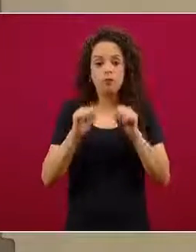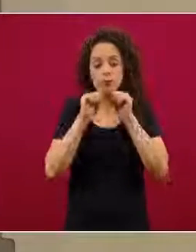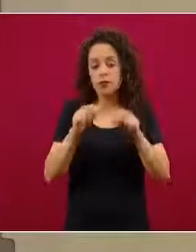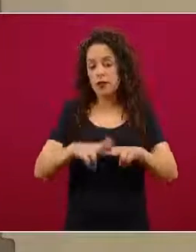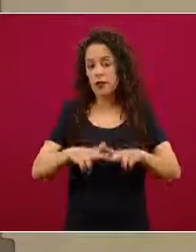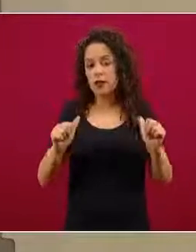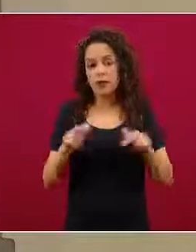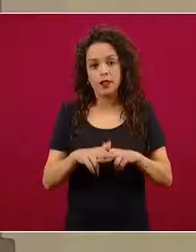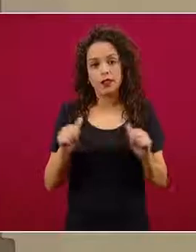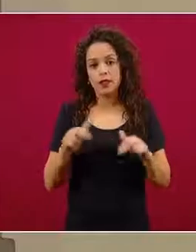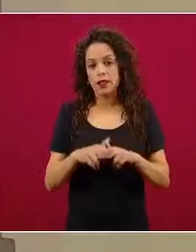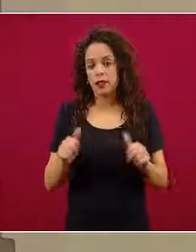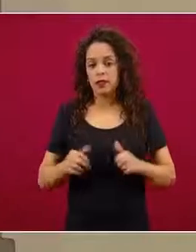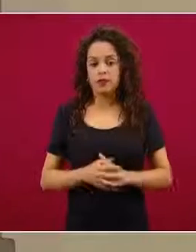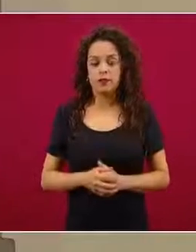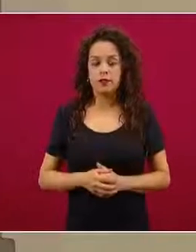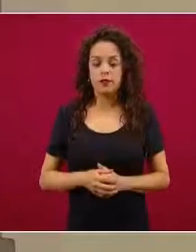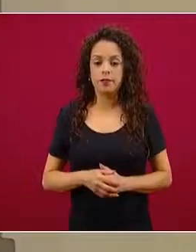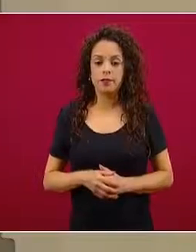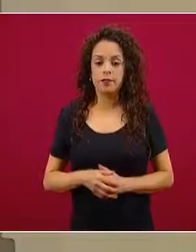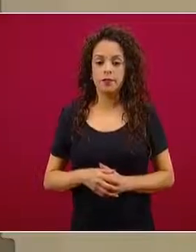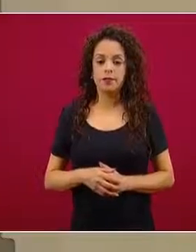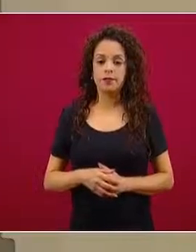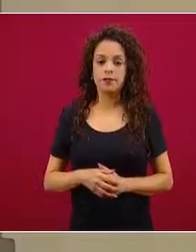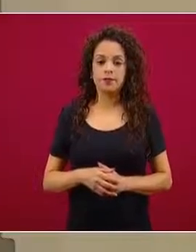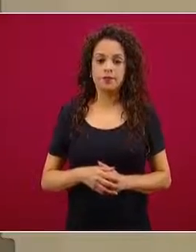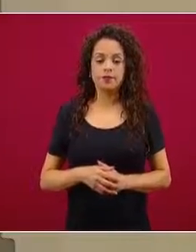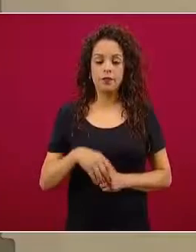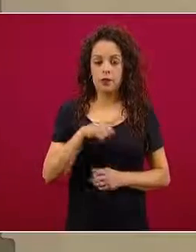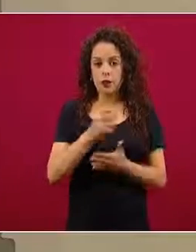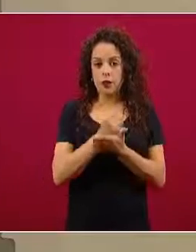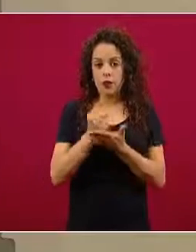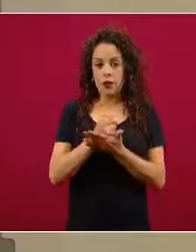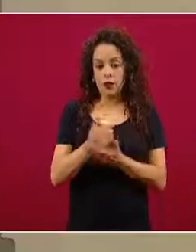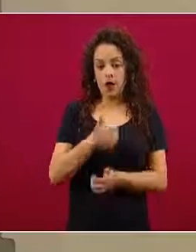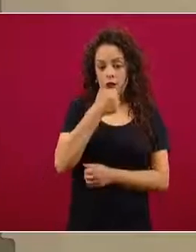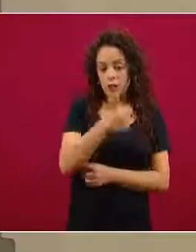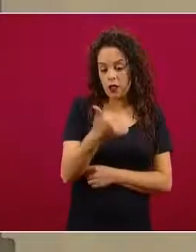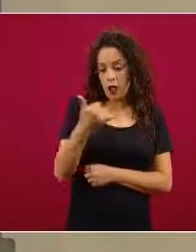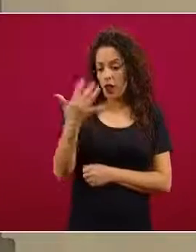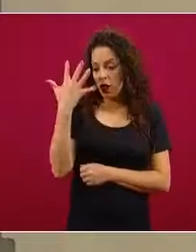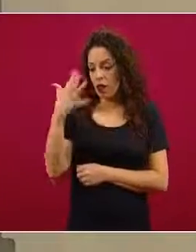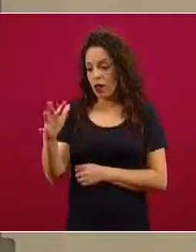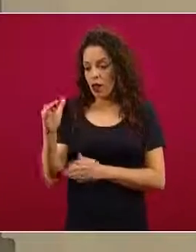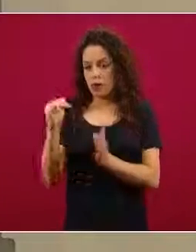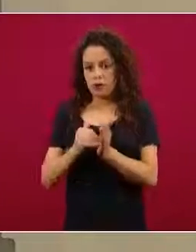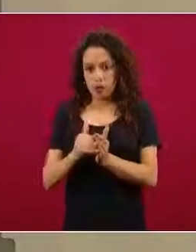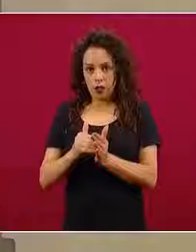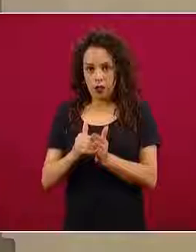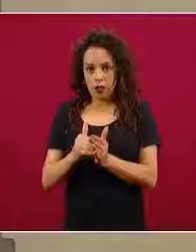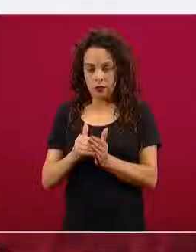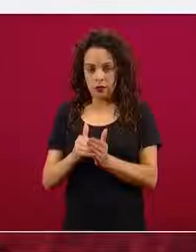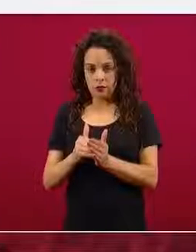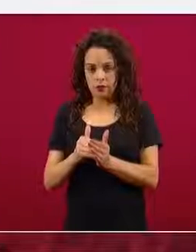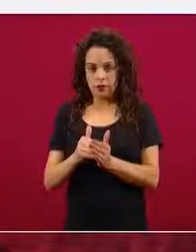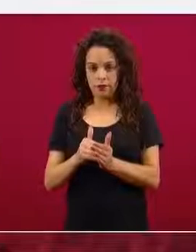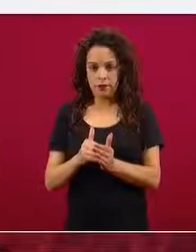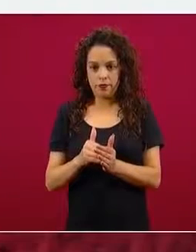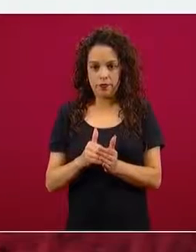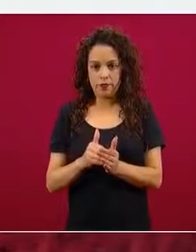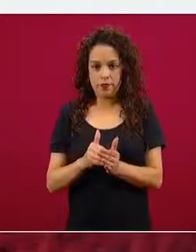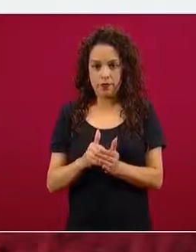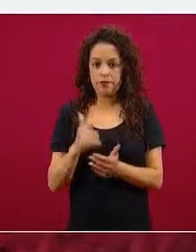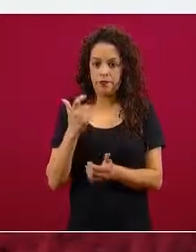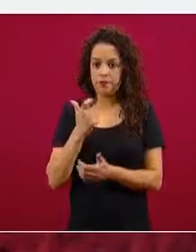adelantos. Son créditos de 6,000 y 10,000 pesos hasta ahorita. Son pagos en un